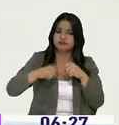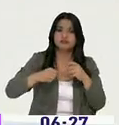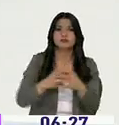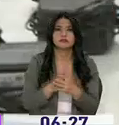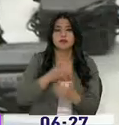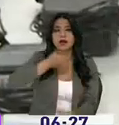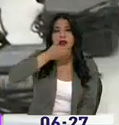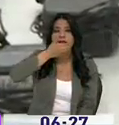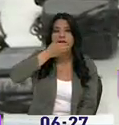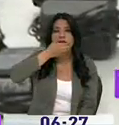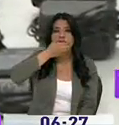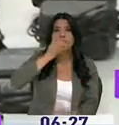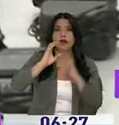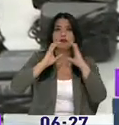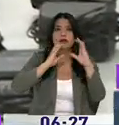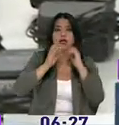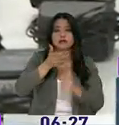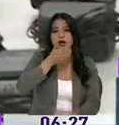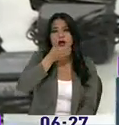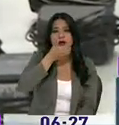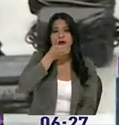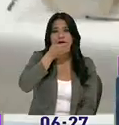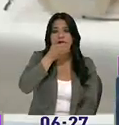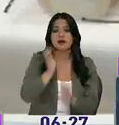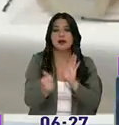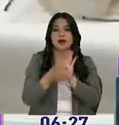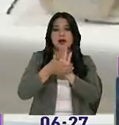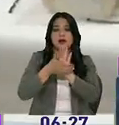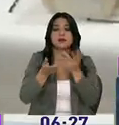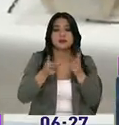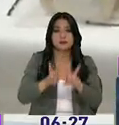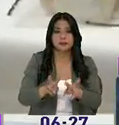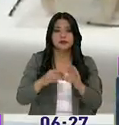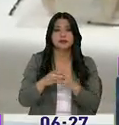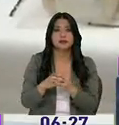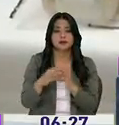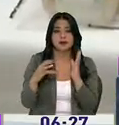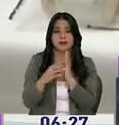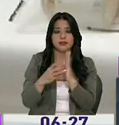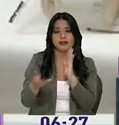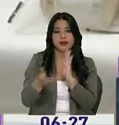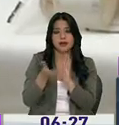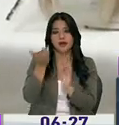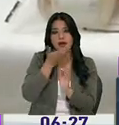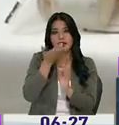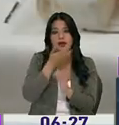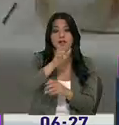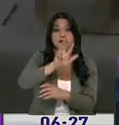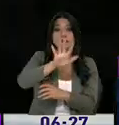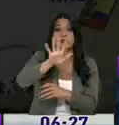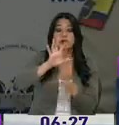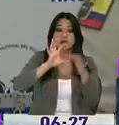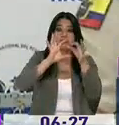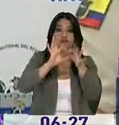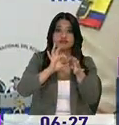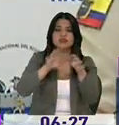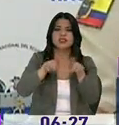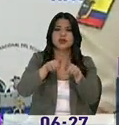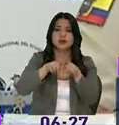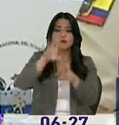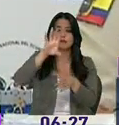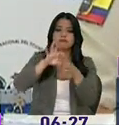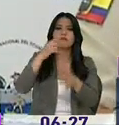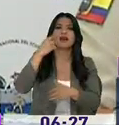de comunicación con sus cargadores, baterías, 34 candados tipo botella para